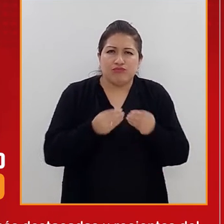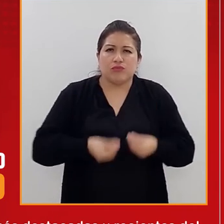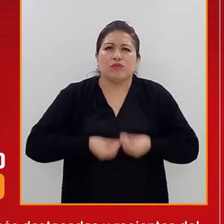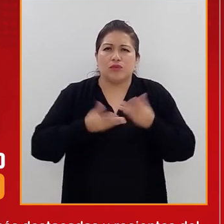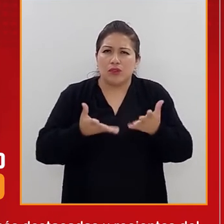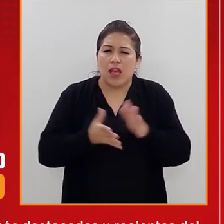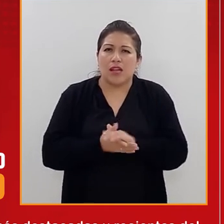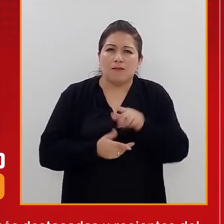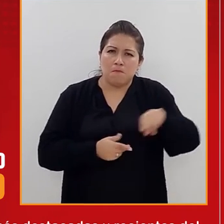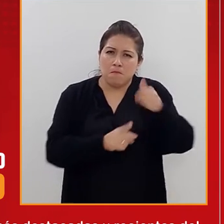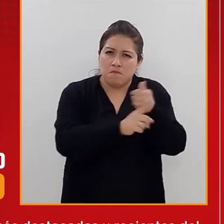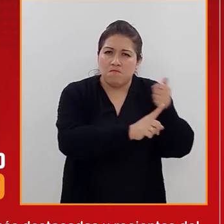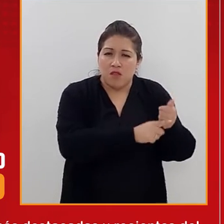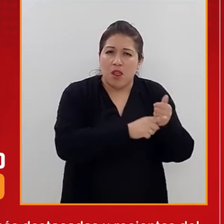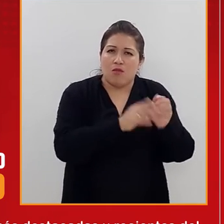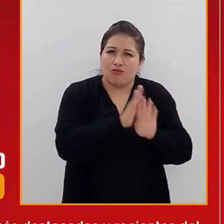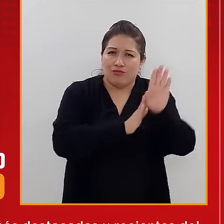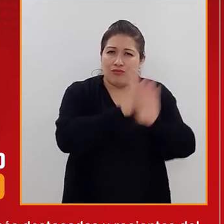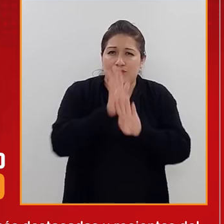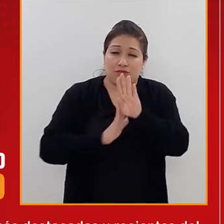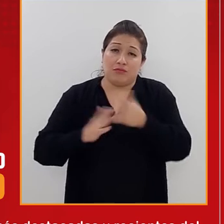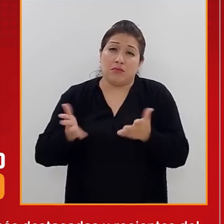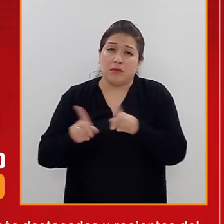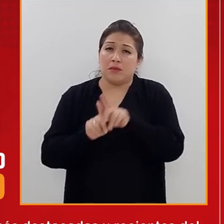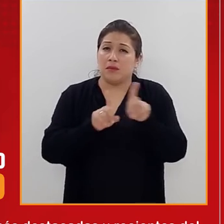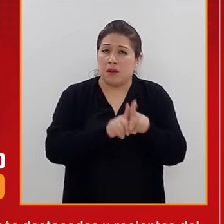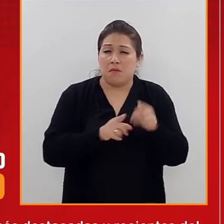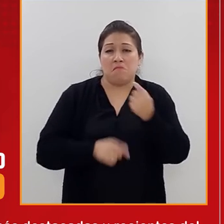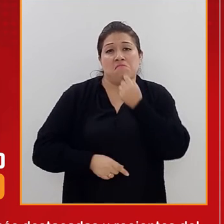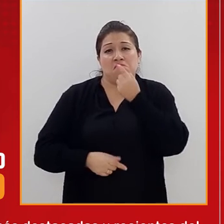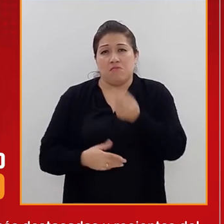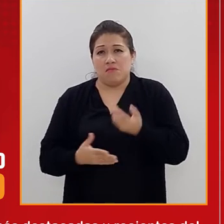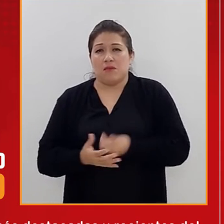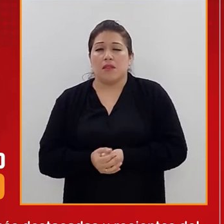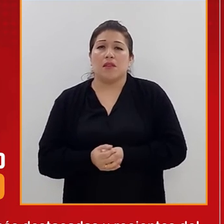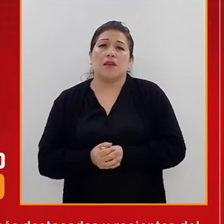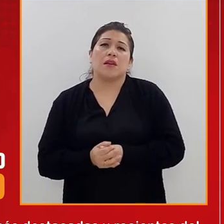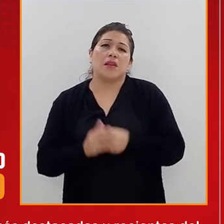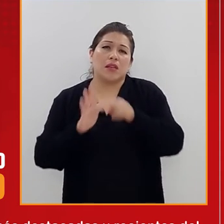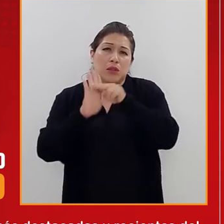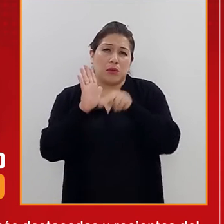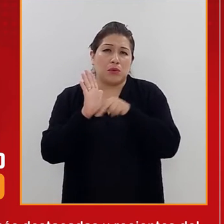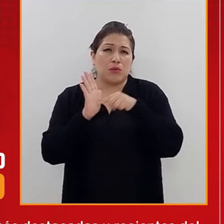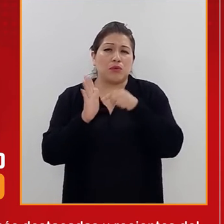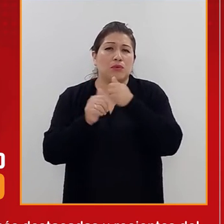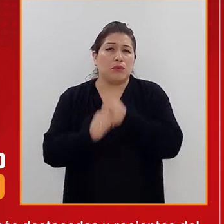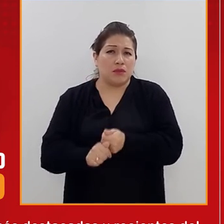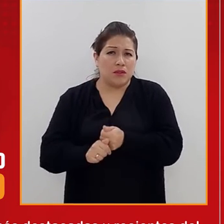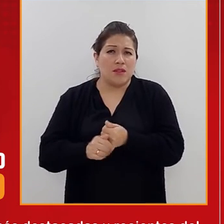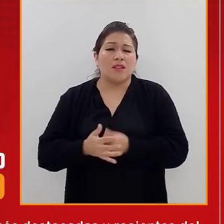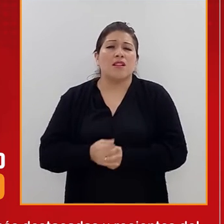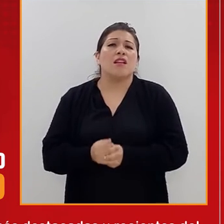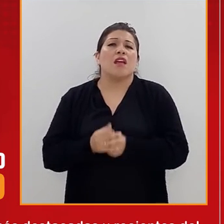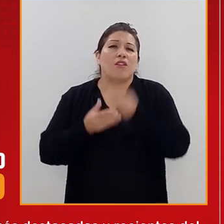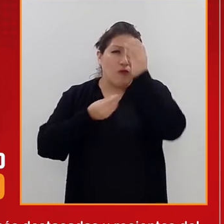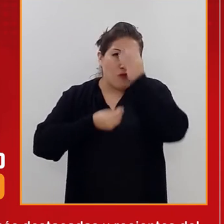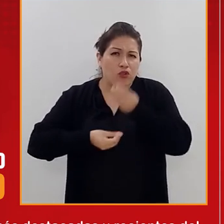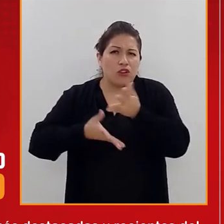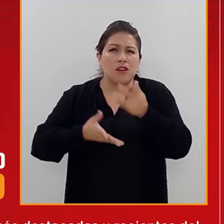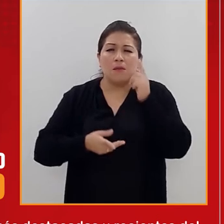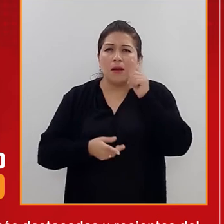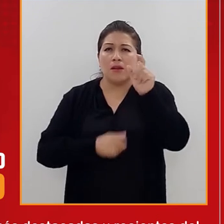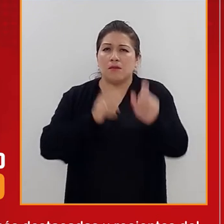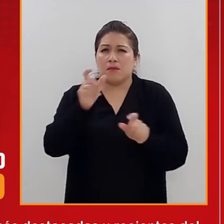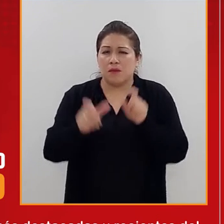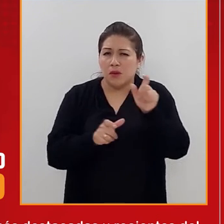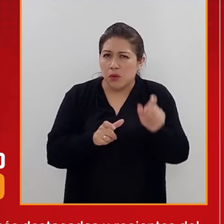de las personas con fines productivos y económicos. Cabe mencionar que ello fue paulatinamente mermado por las epidemias